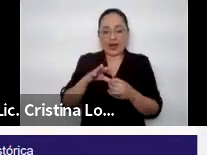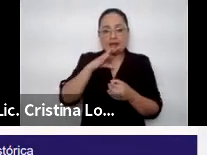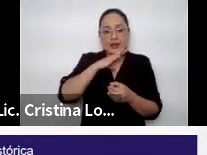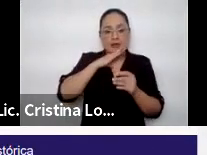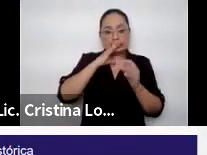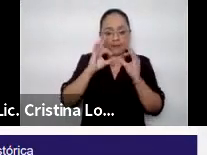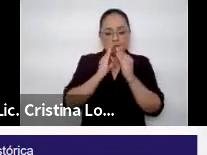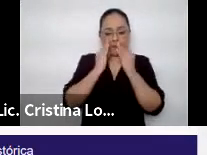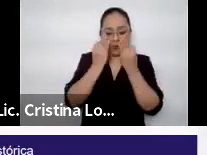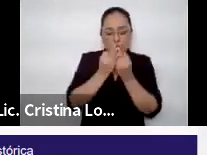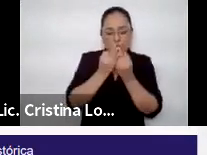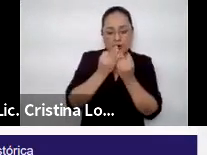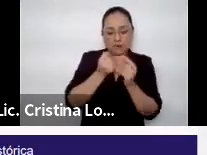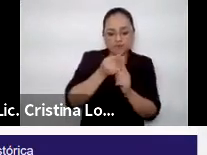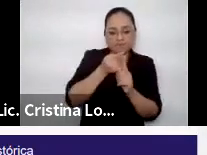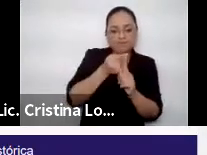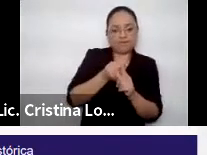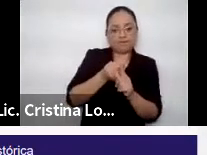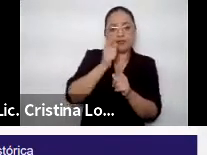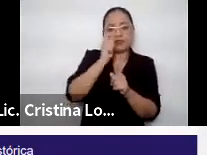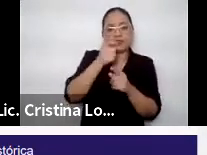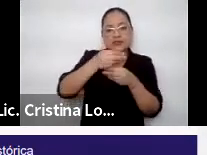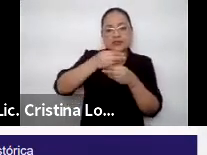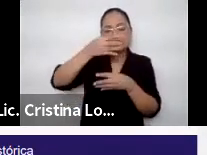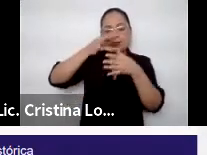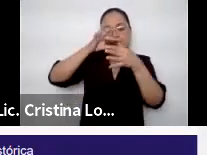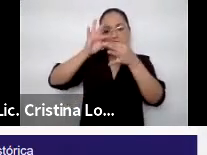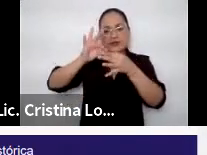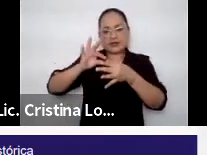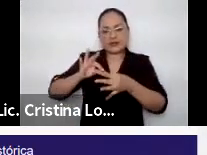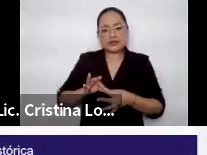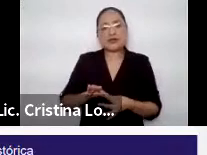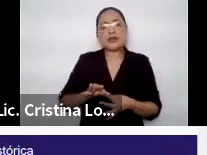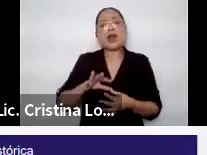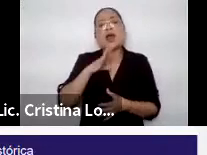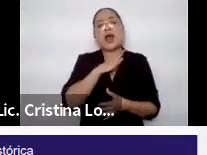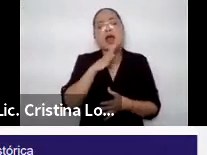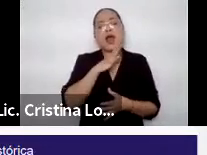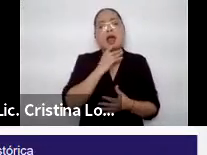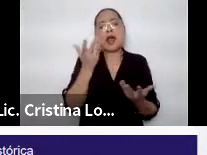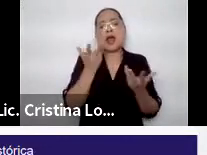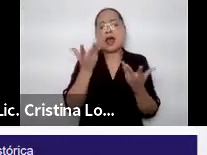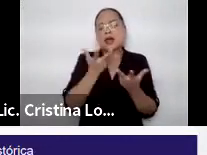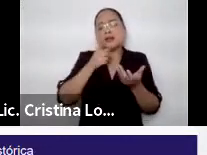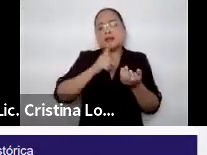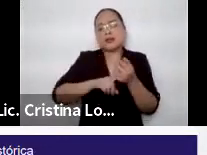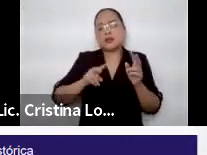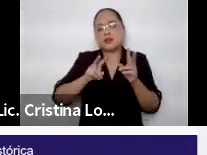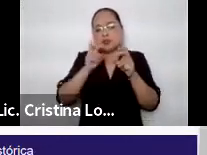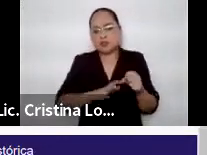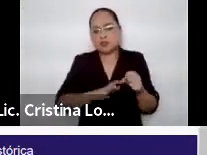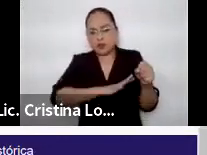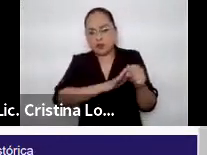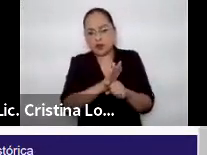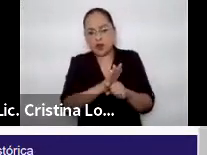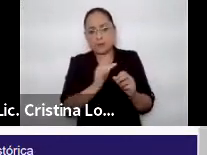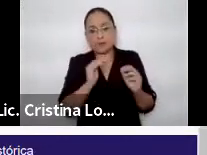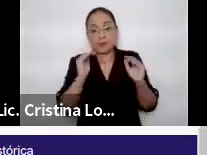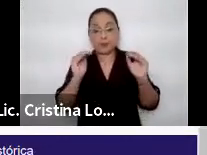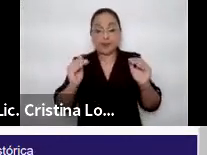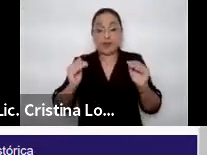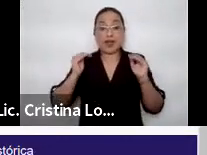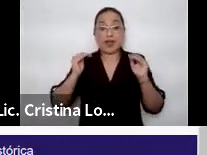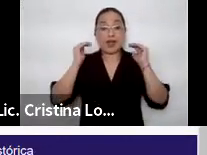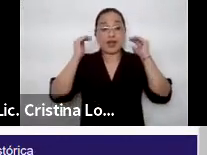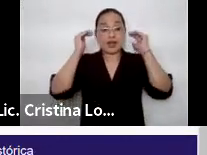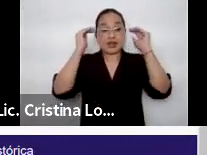que nos indique precisamente de qué se trata, cuál fue el procedimiento, ¿sí? En la parte superior